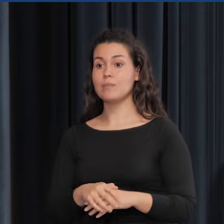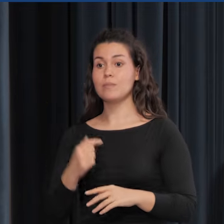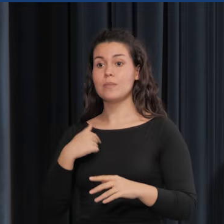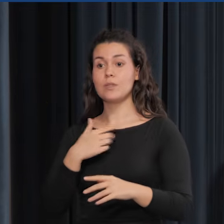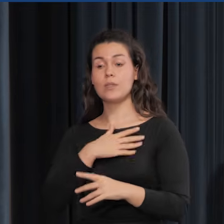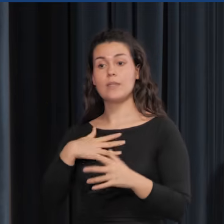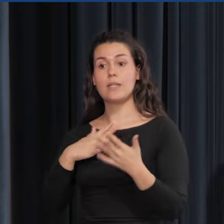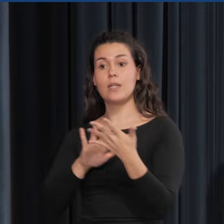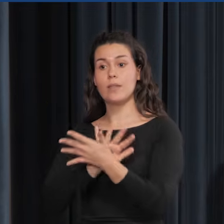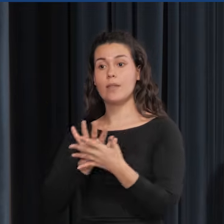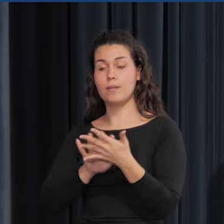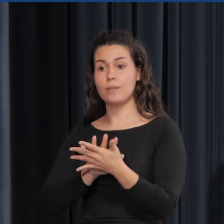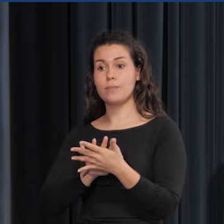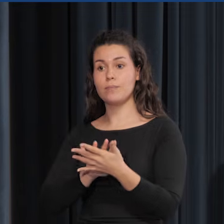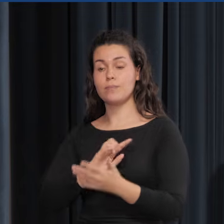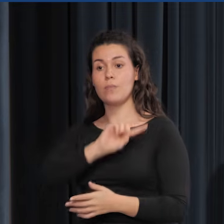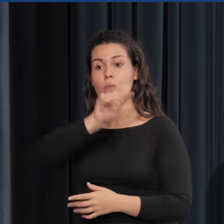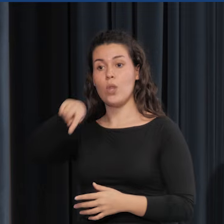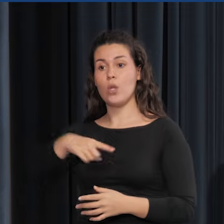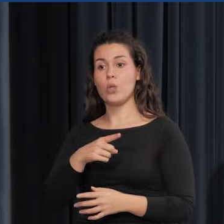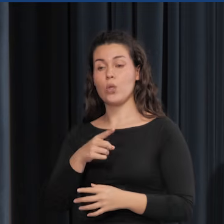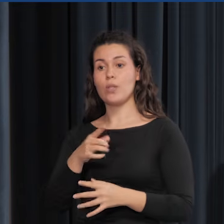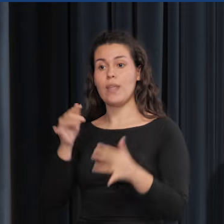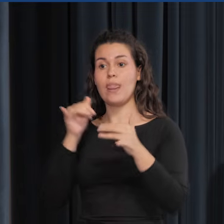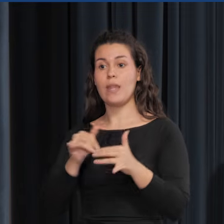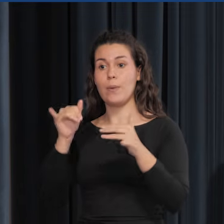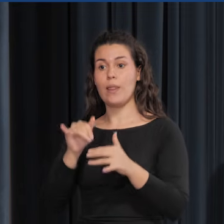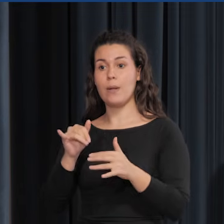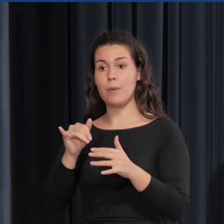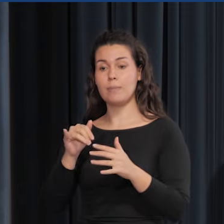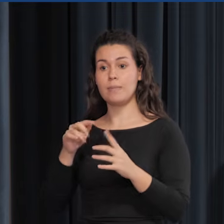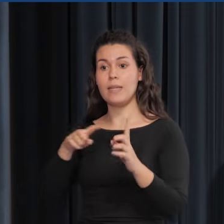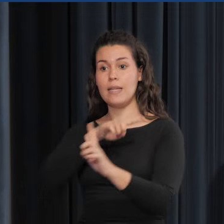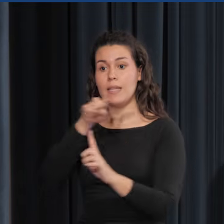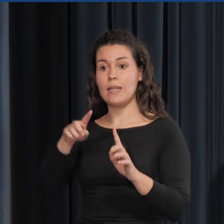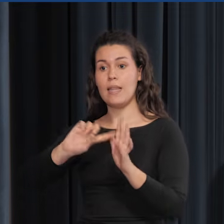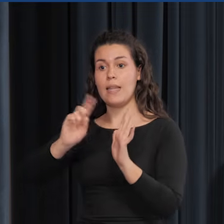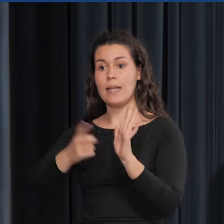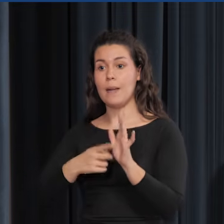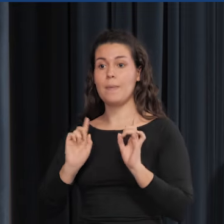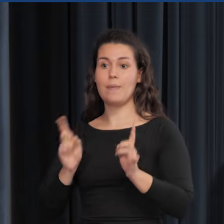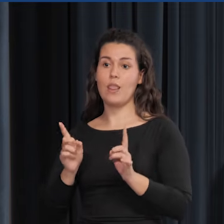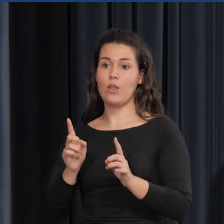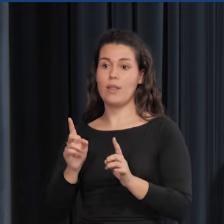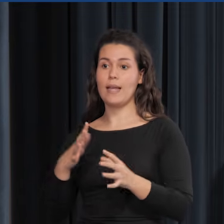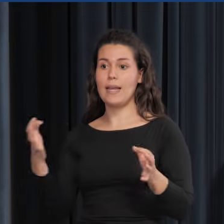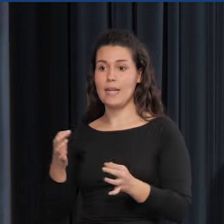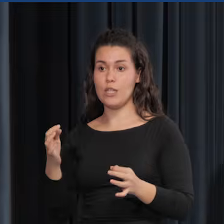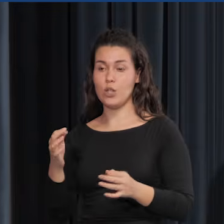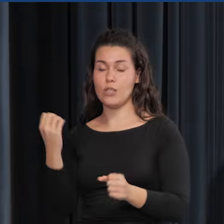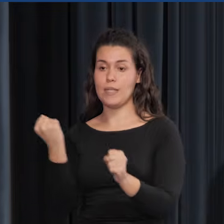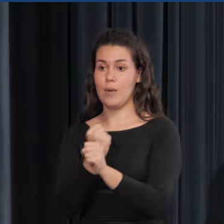comentar que estamos celebrando el aniversario de la Ley de Prevención de Riesgos Laborales, los 30